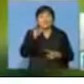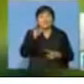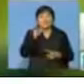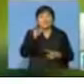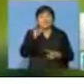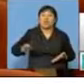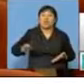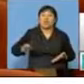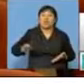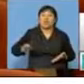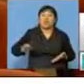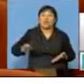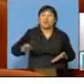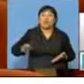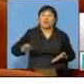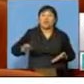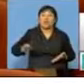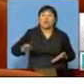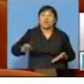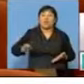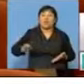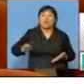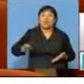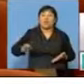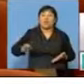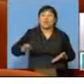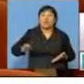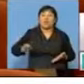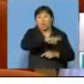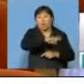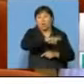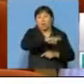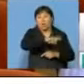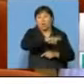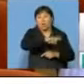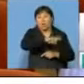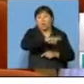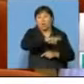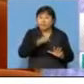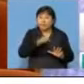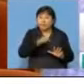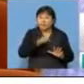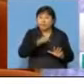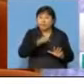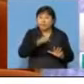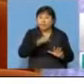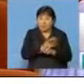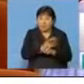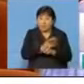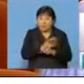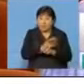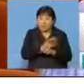posibilidad de controlarlo con todos los cuidados que eso implica para el medio ambiente, igualmente se recomienda controlar también en este estado.